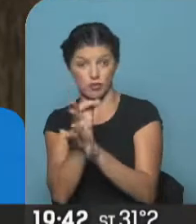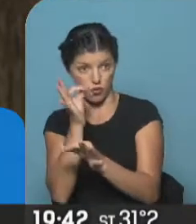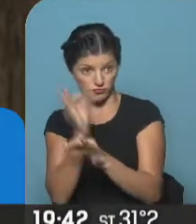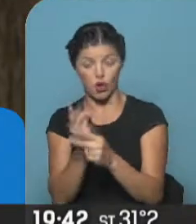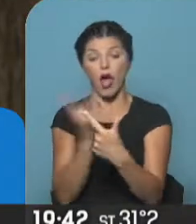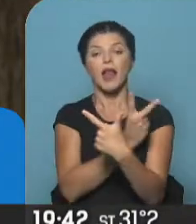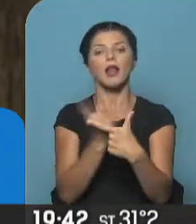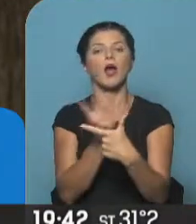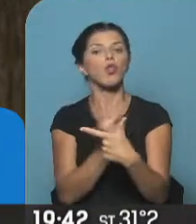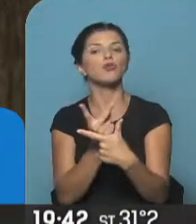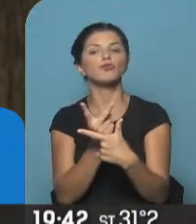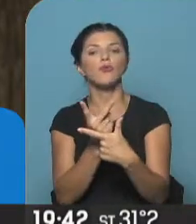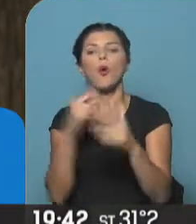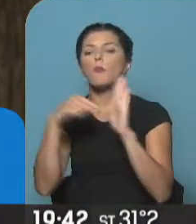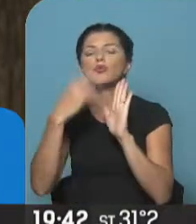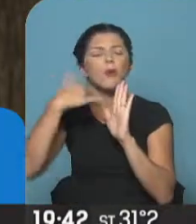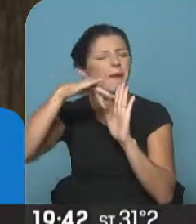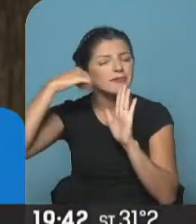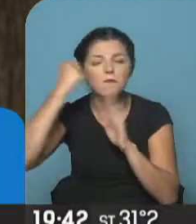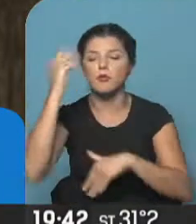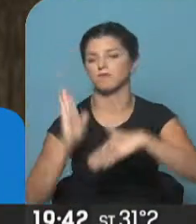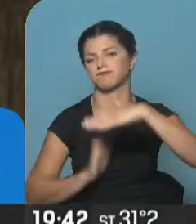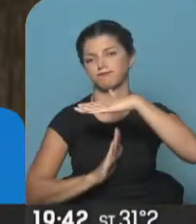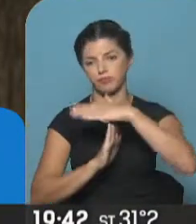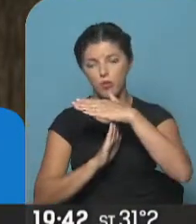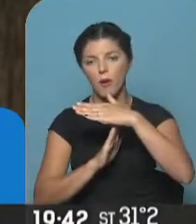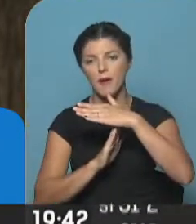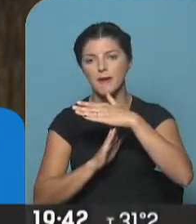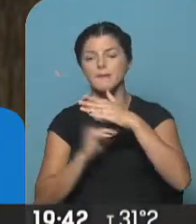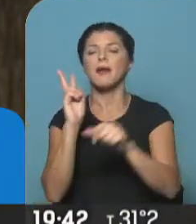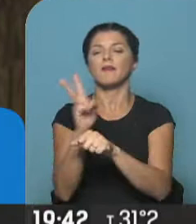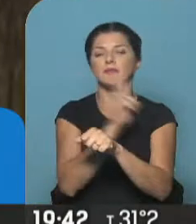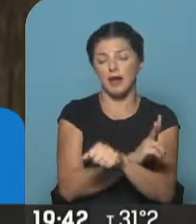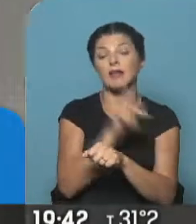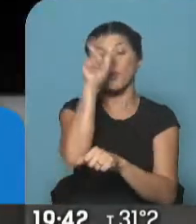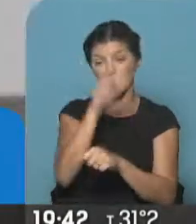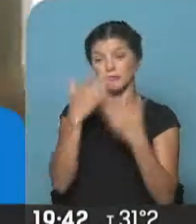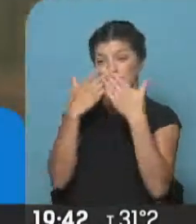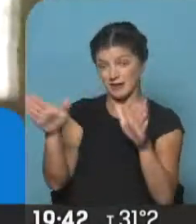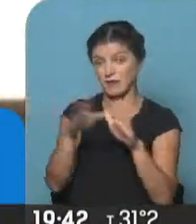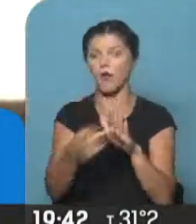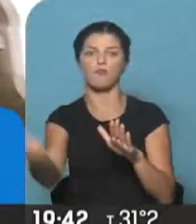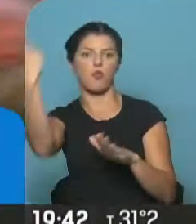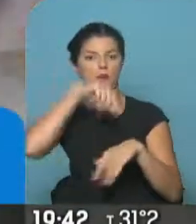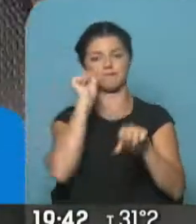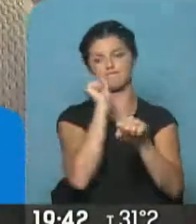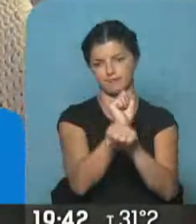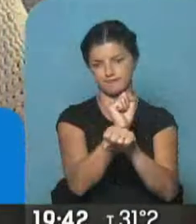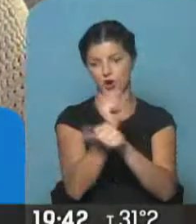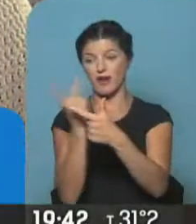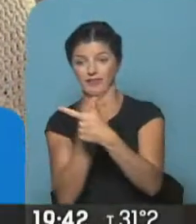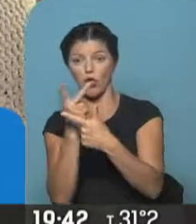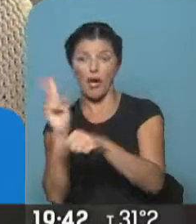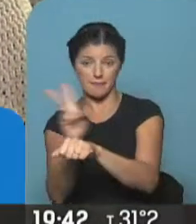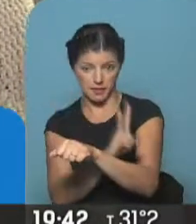los principales factores para evitar la reincidencia y la reiteración en el delito. Lo que